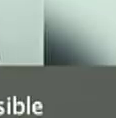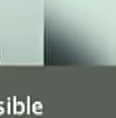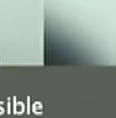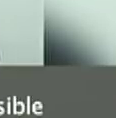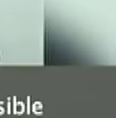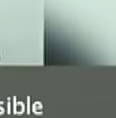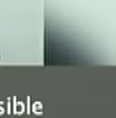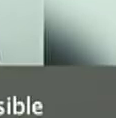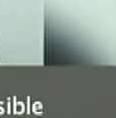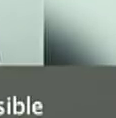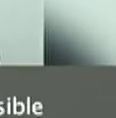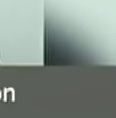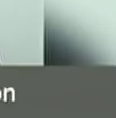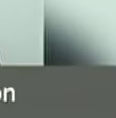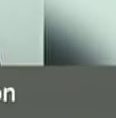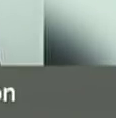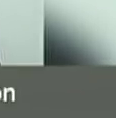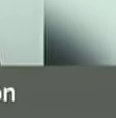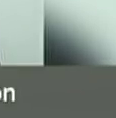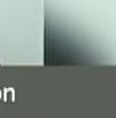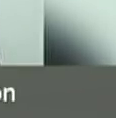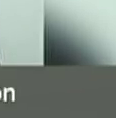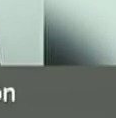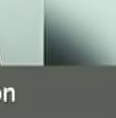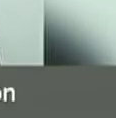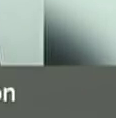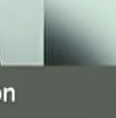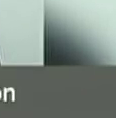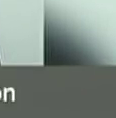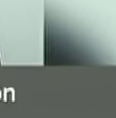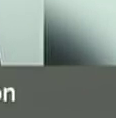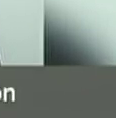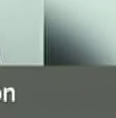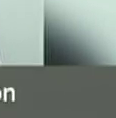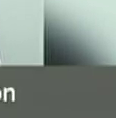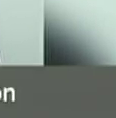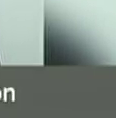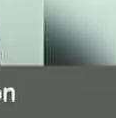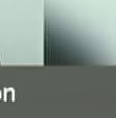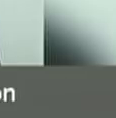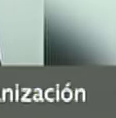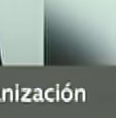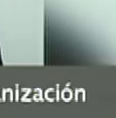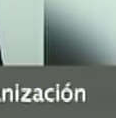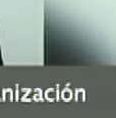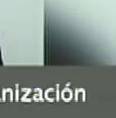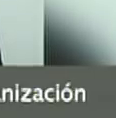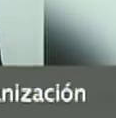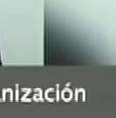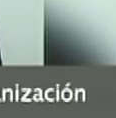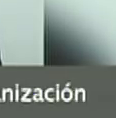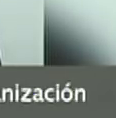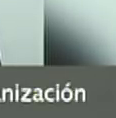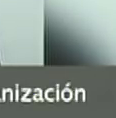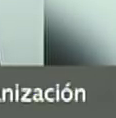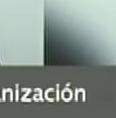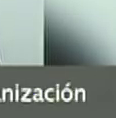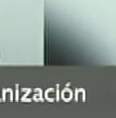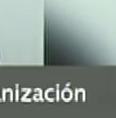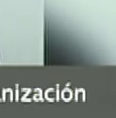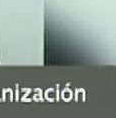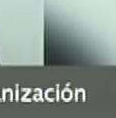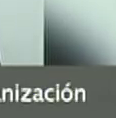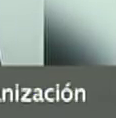prestándole toda la seguridad posible. Para esa operación se mandaron los mejores elementos que